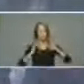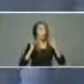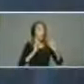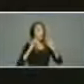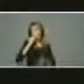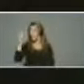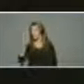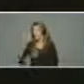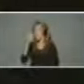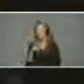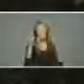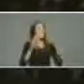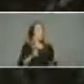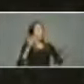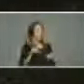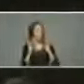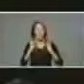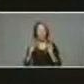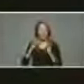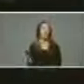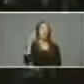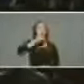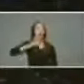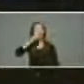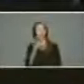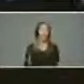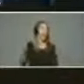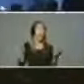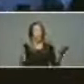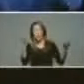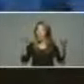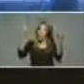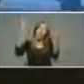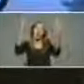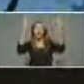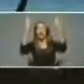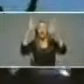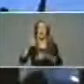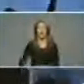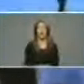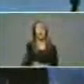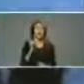fiesta es buena y vale la pena Vamos a cantar a